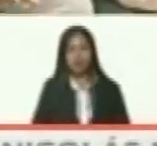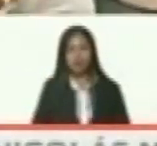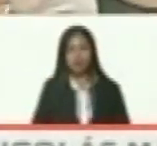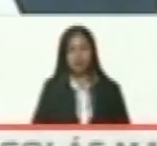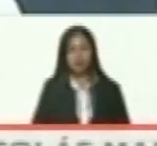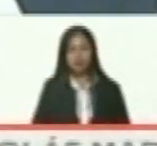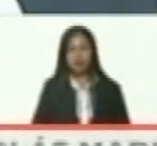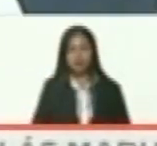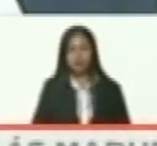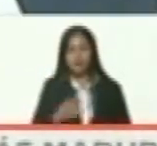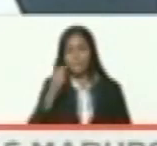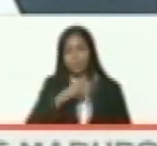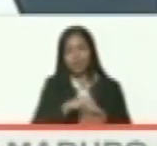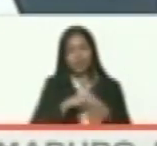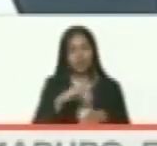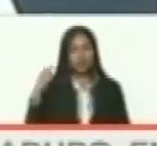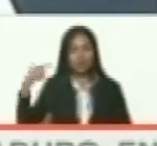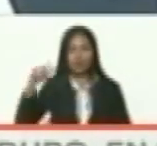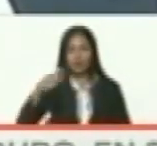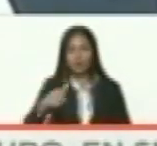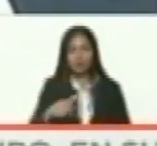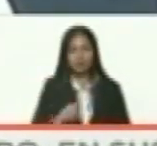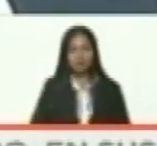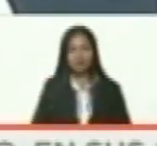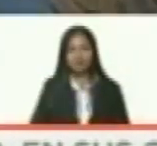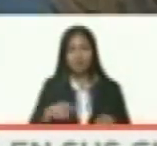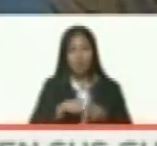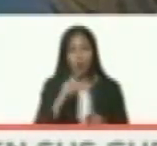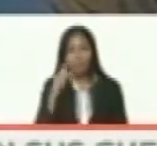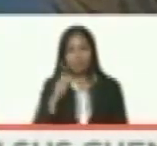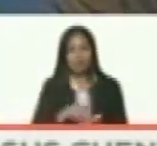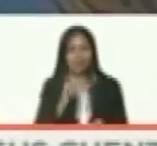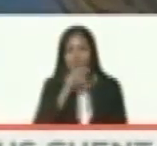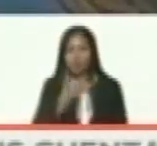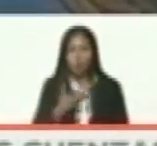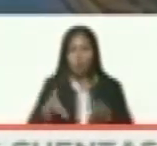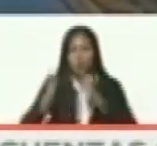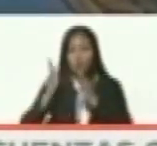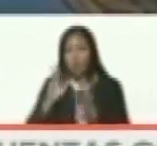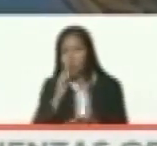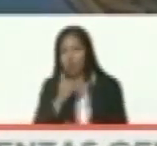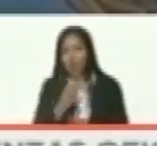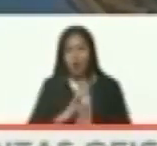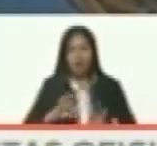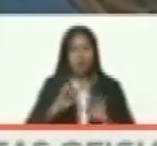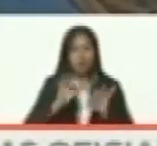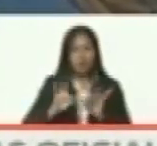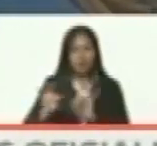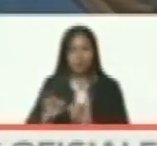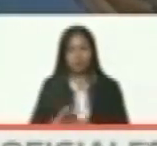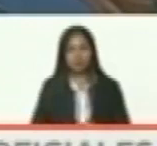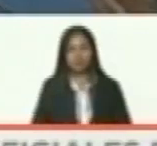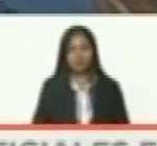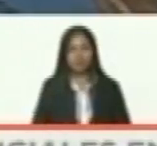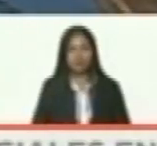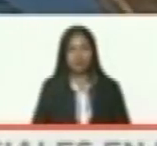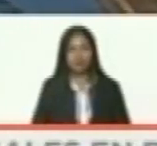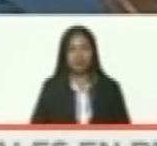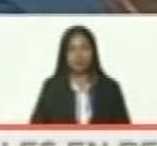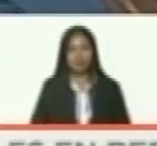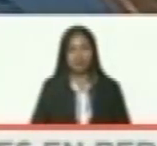ministro Hipólito Abreu, el ministro Paredes no está presente, de Obras Públicas. Bueno, la comisión presidencial que yo